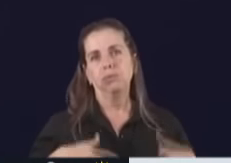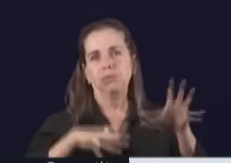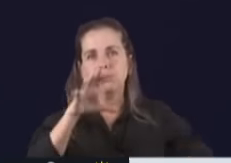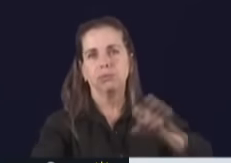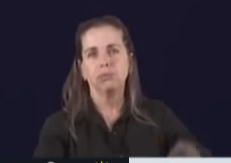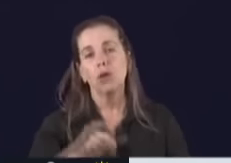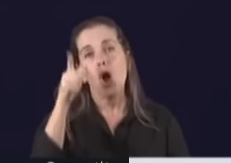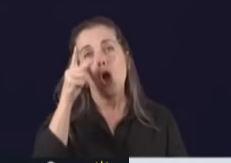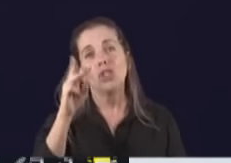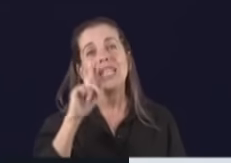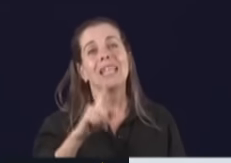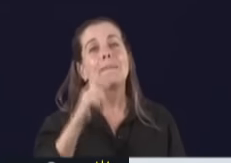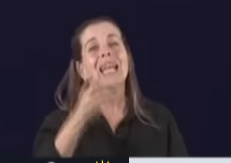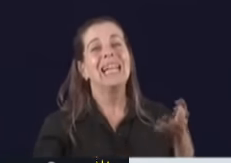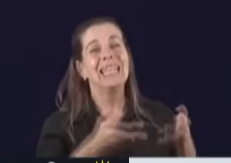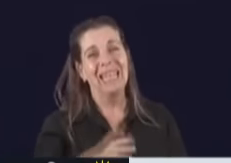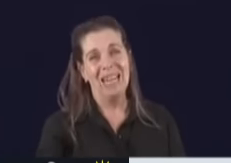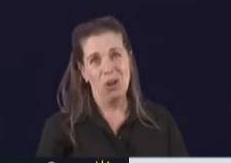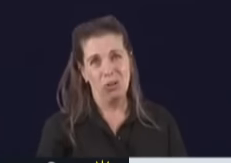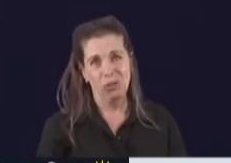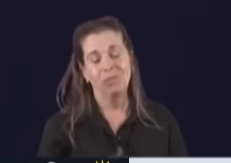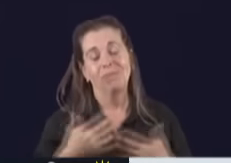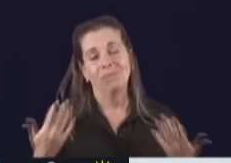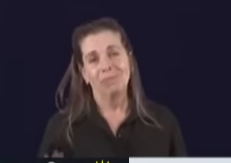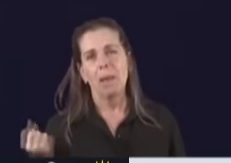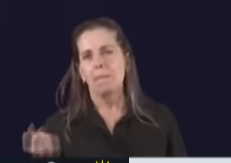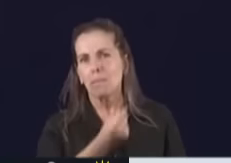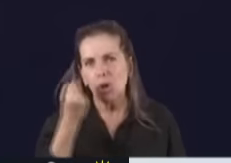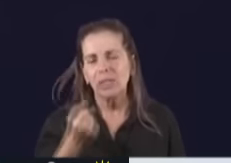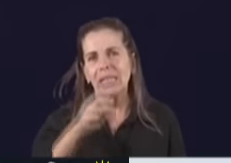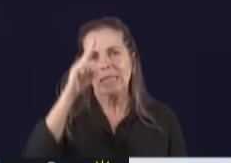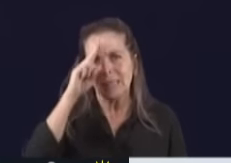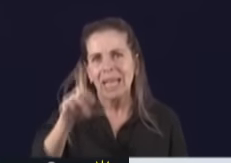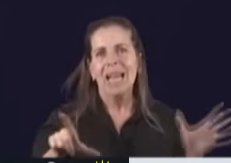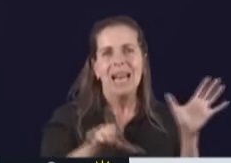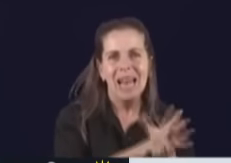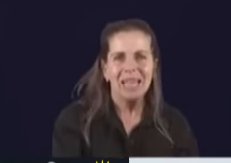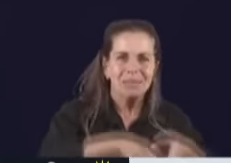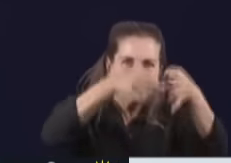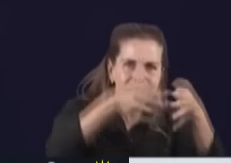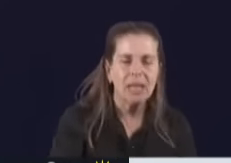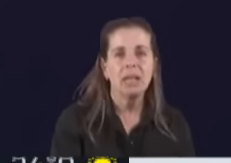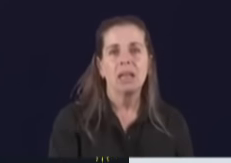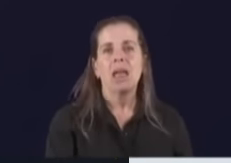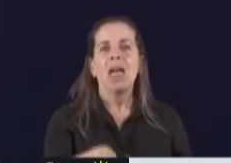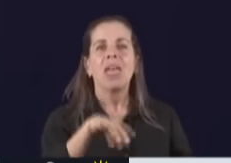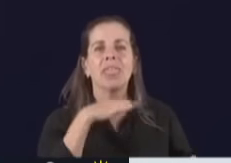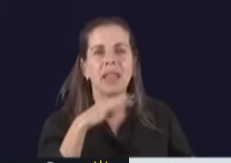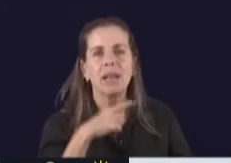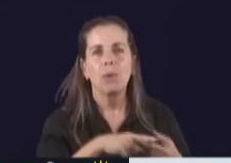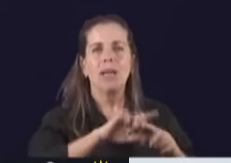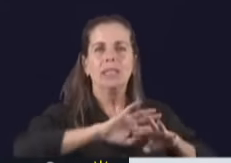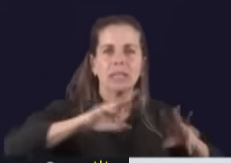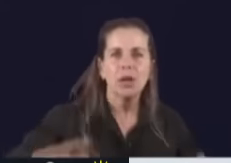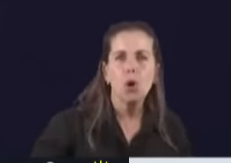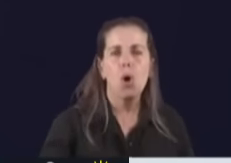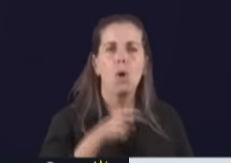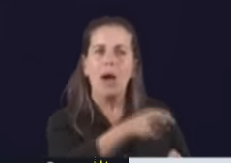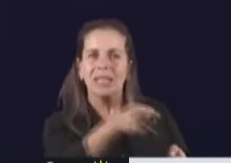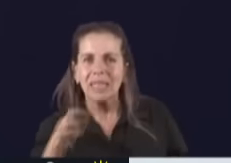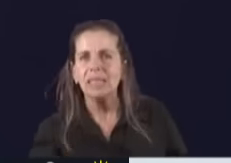país. Para que haya ley y orden en Argentina es fundamental que los delincuentes paguen por el daño que cometieron.